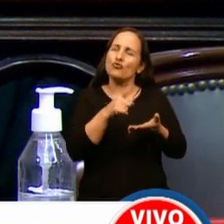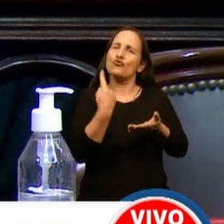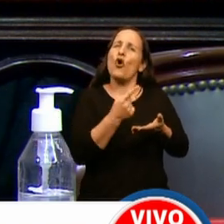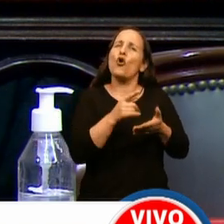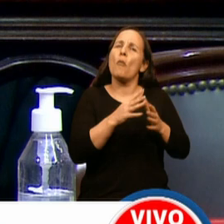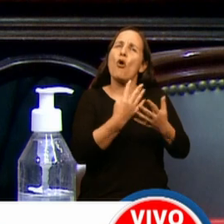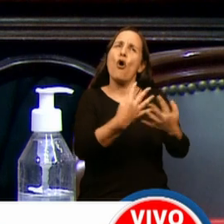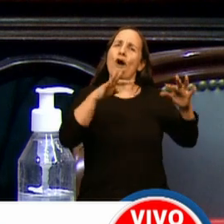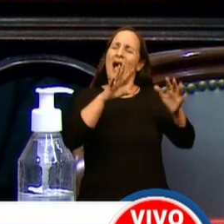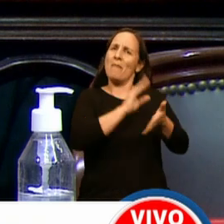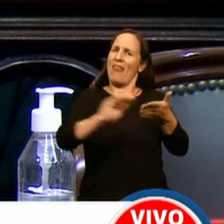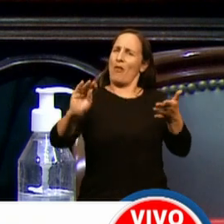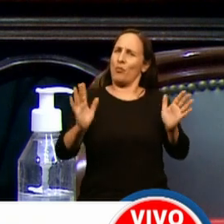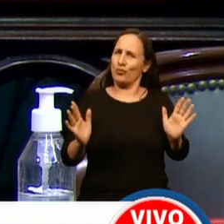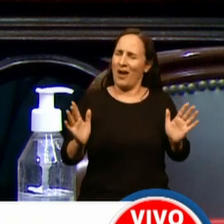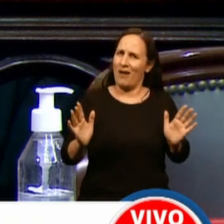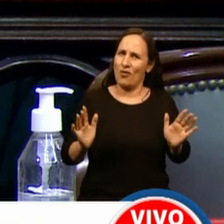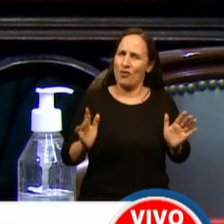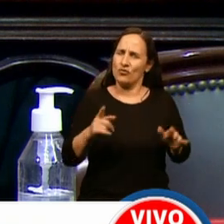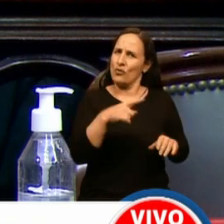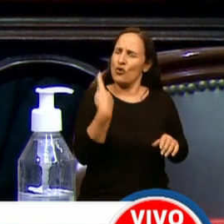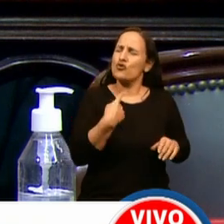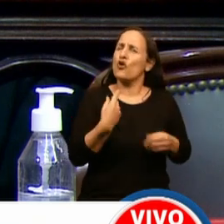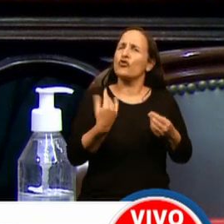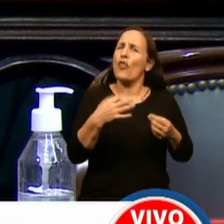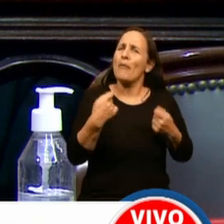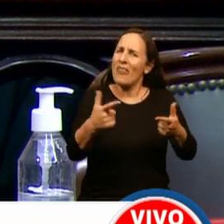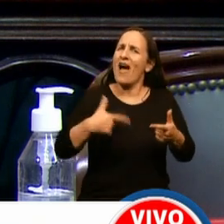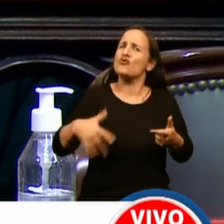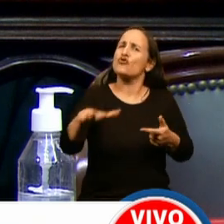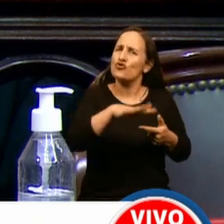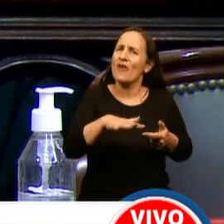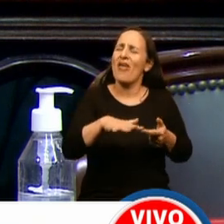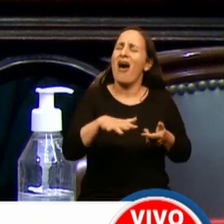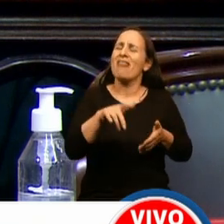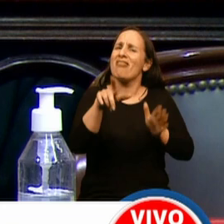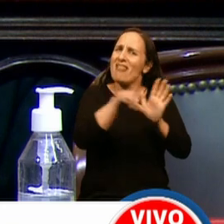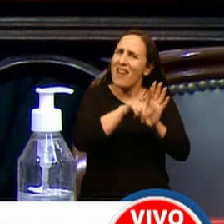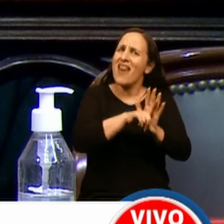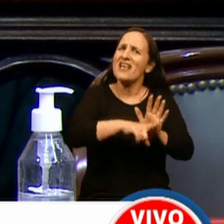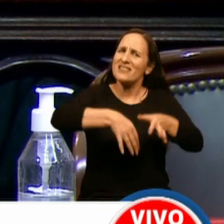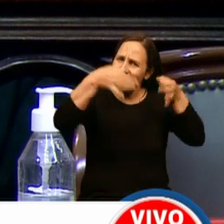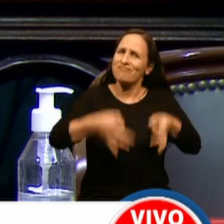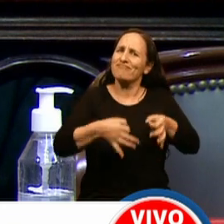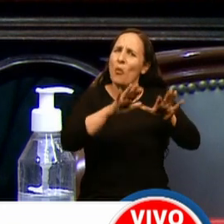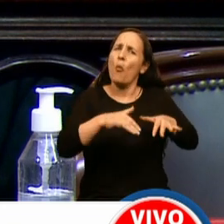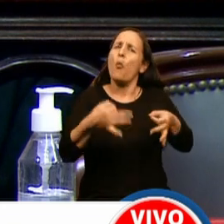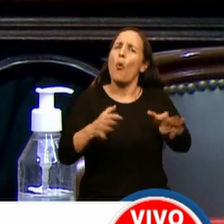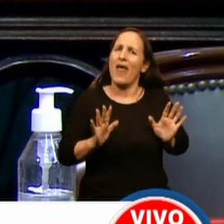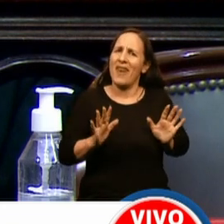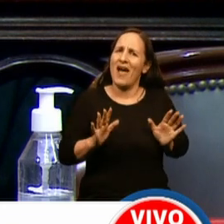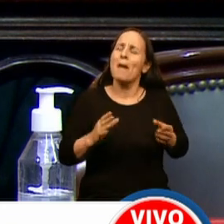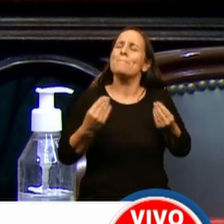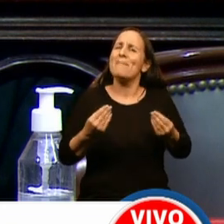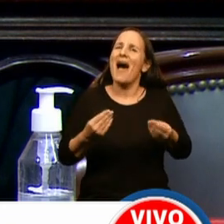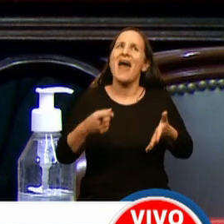porque lo que nosotros tenemos que garantizar a la sociedad es que realmente las leyes que hacemos sean buenas para que tengan